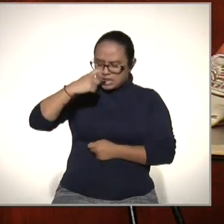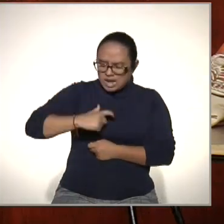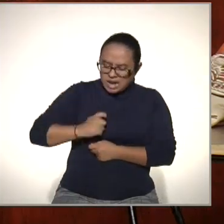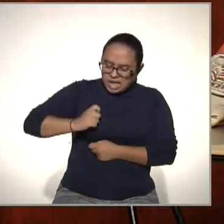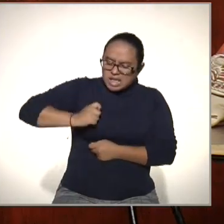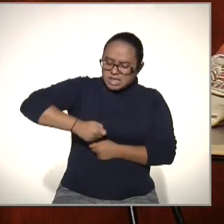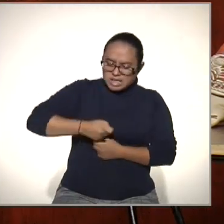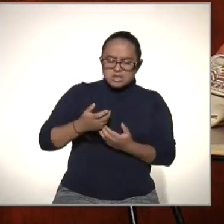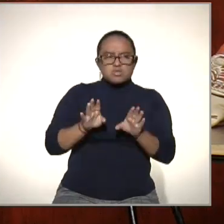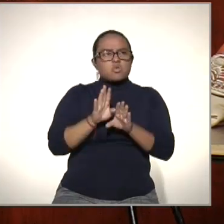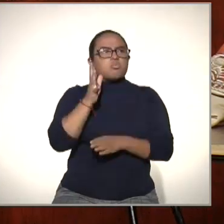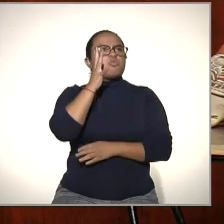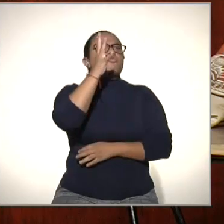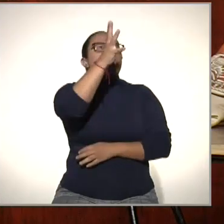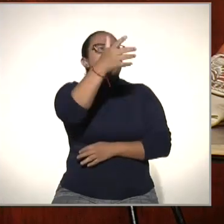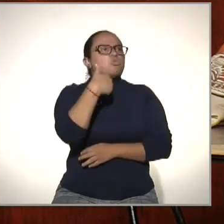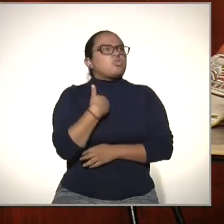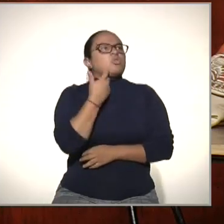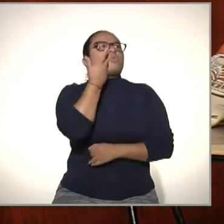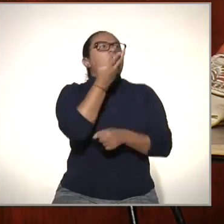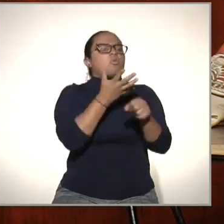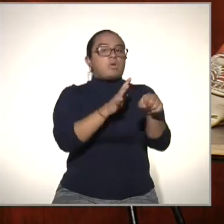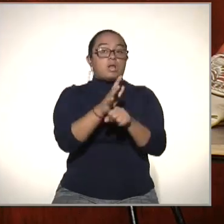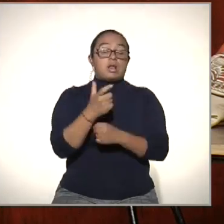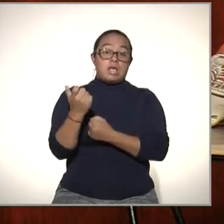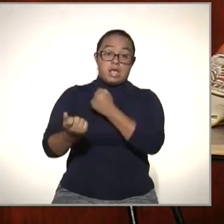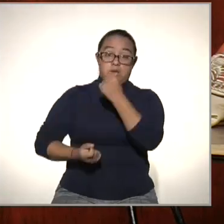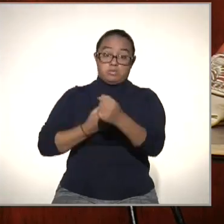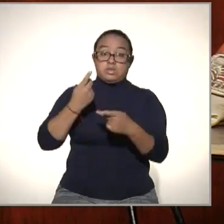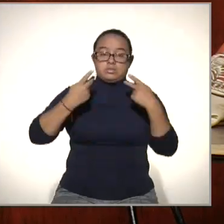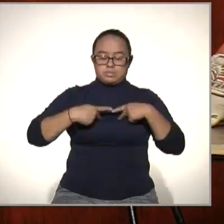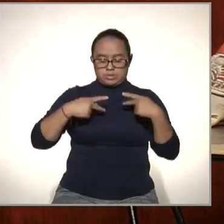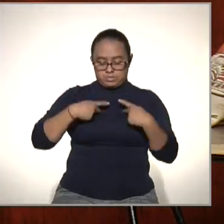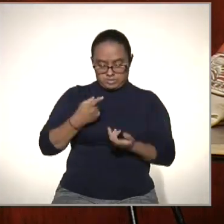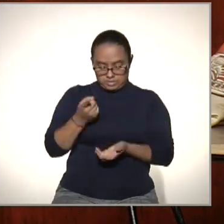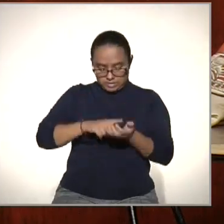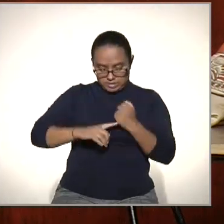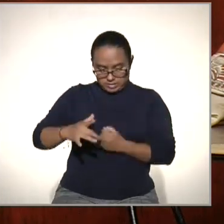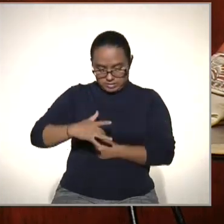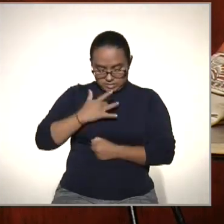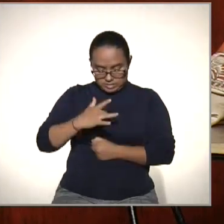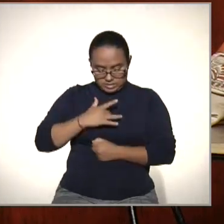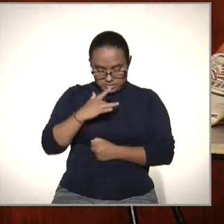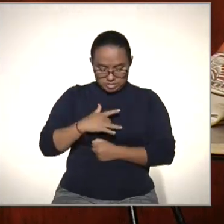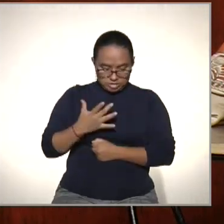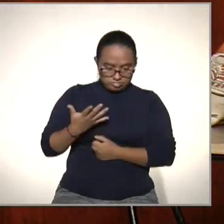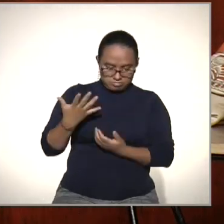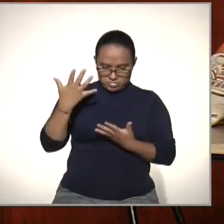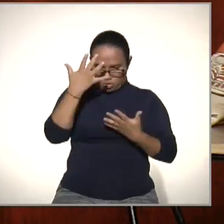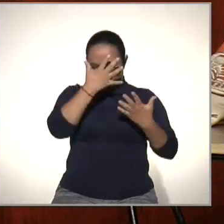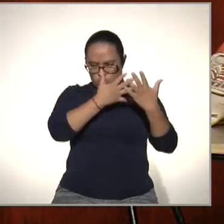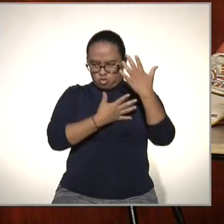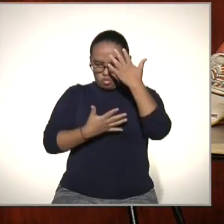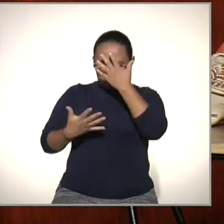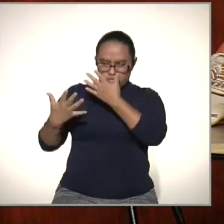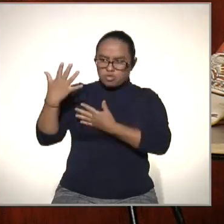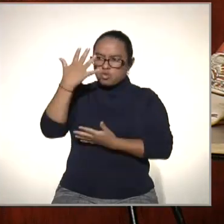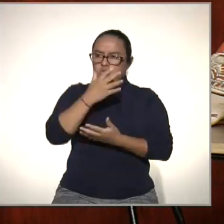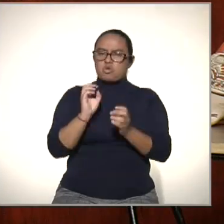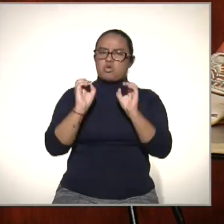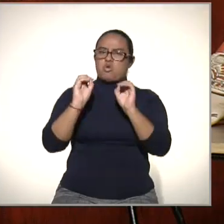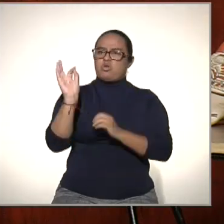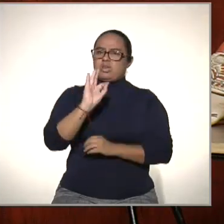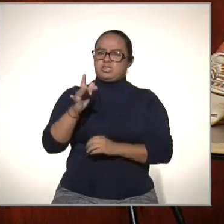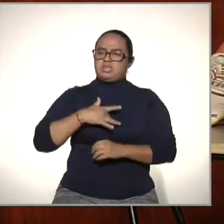dónde voy, qué es lo que quiero, que para muchos de nosotros en algún momento nos puede causar mucha confusión, mucho